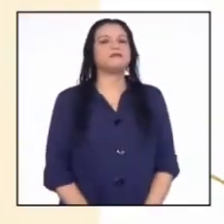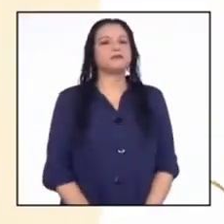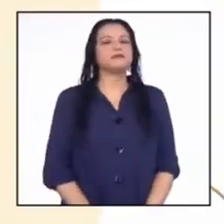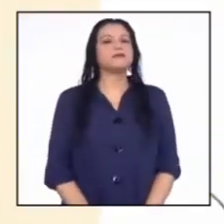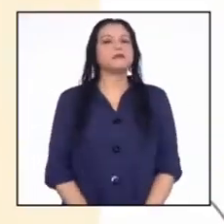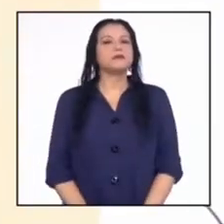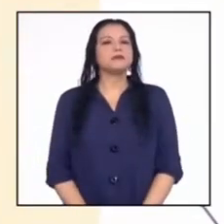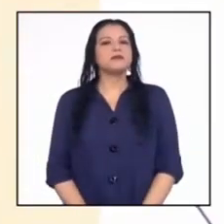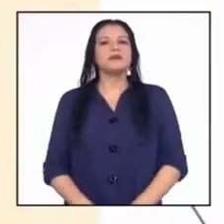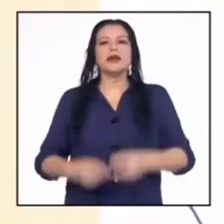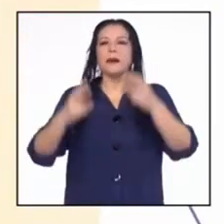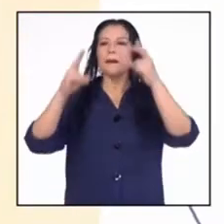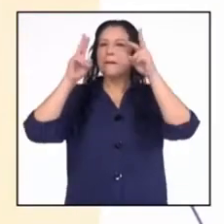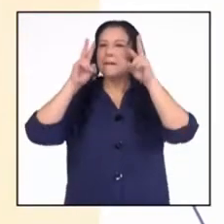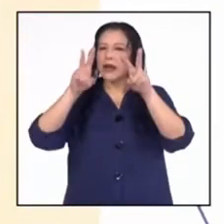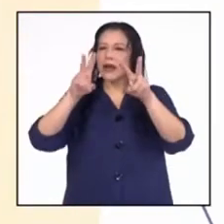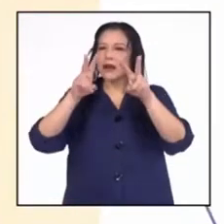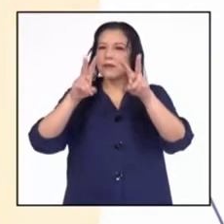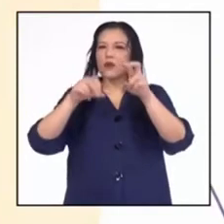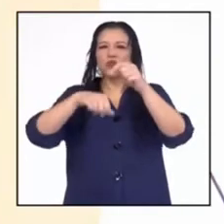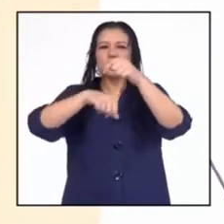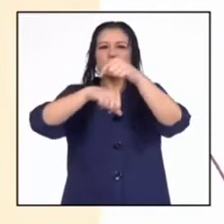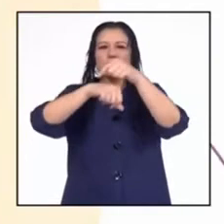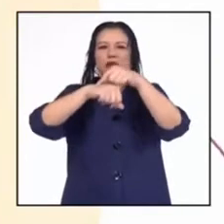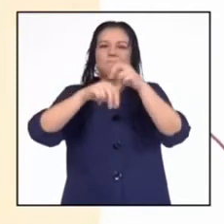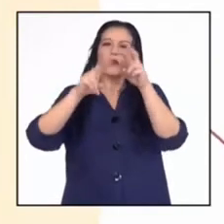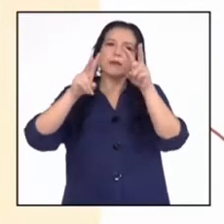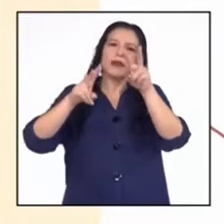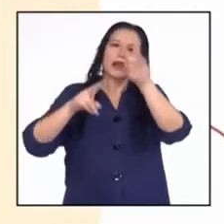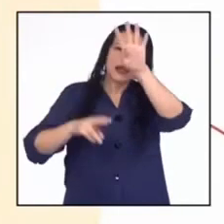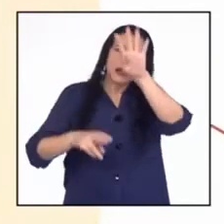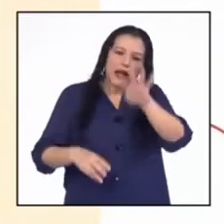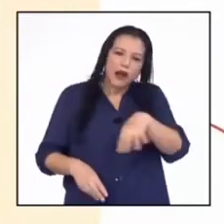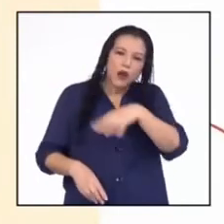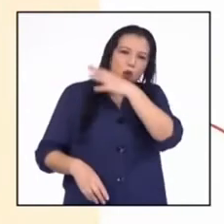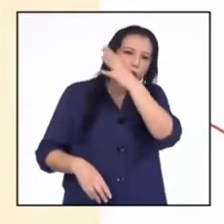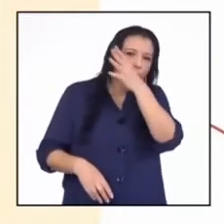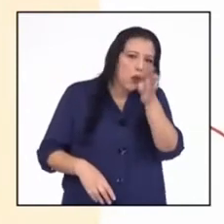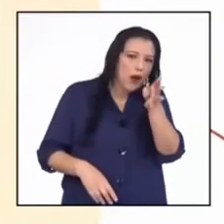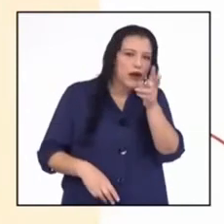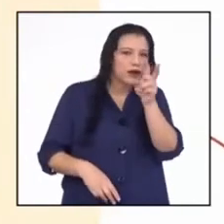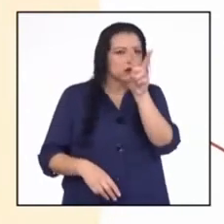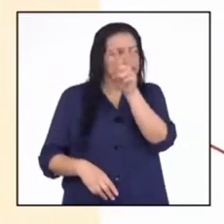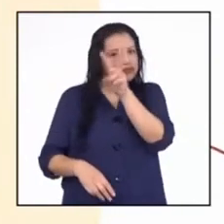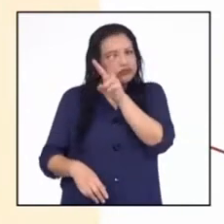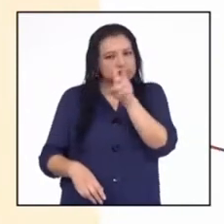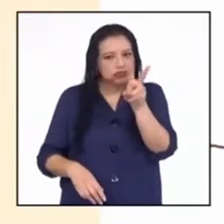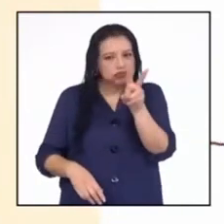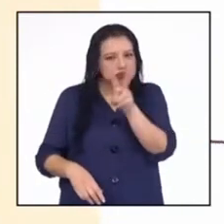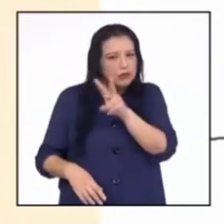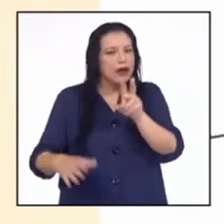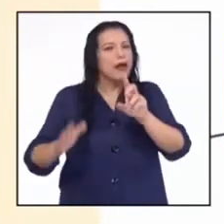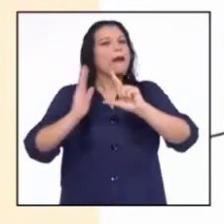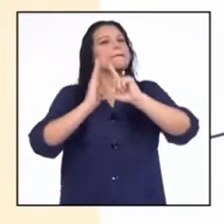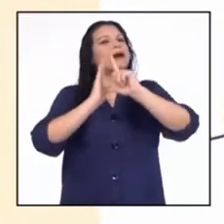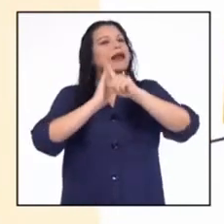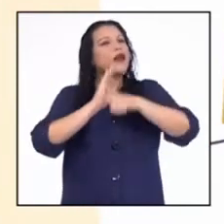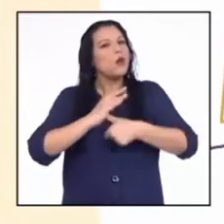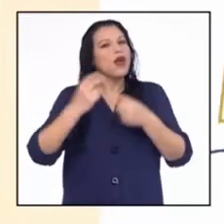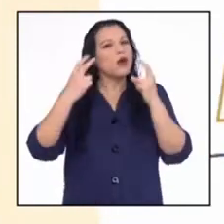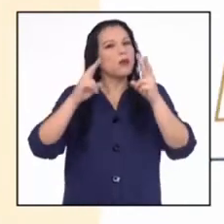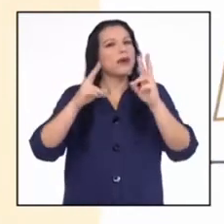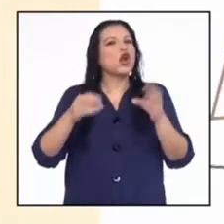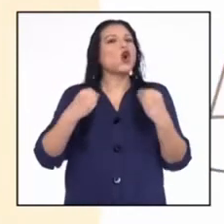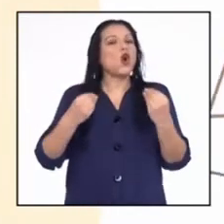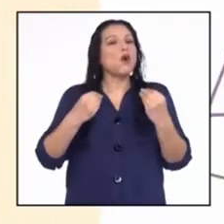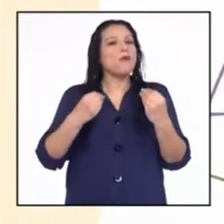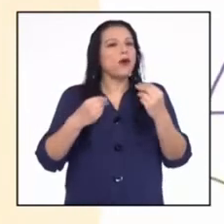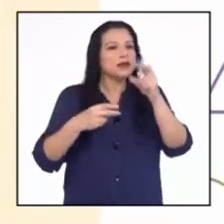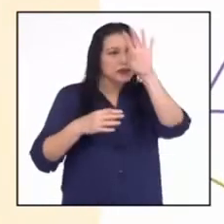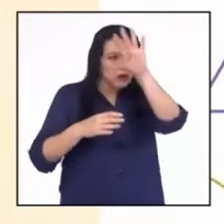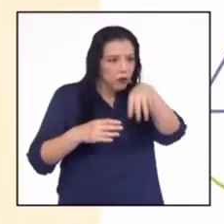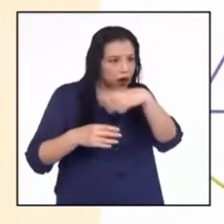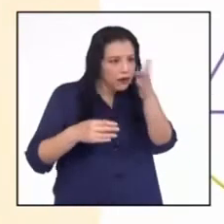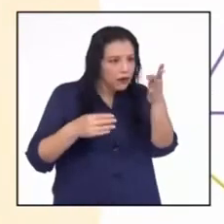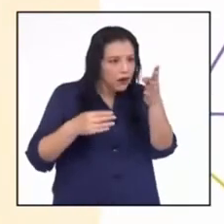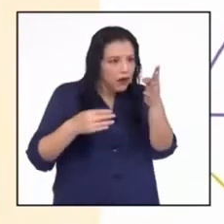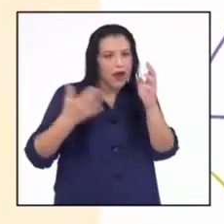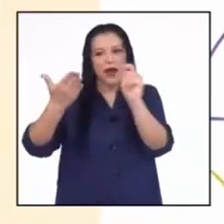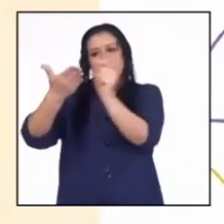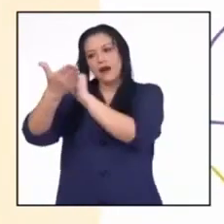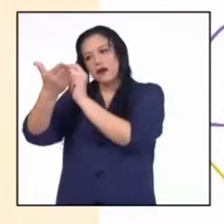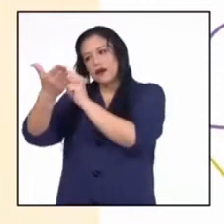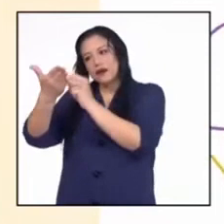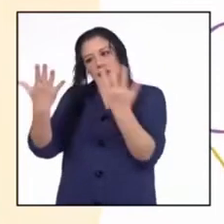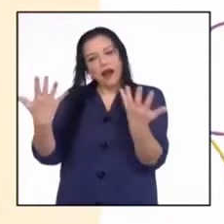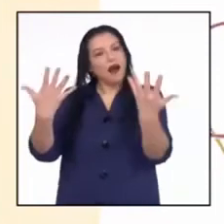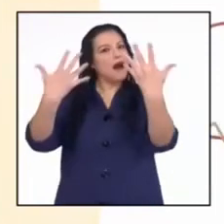Bien, observen por unos momentos el cuadro de planificación para luego ver cómo va a reflejarse en el texto que